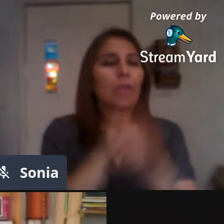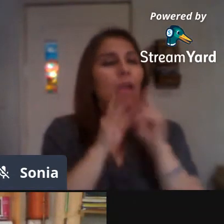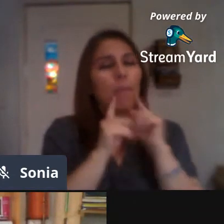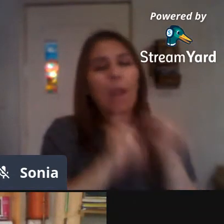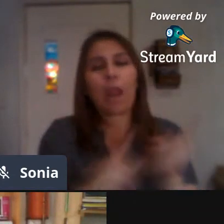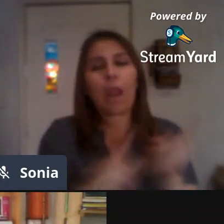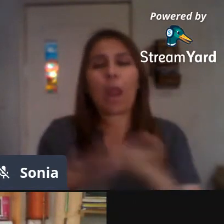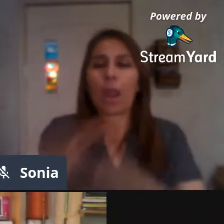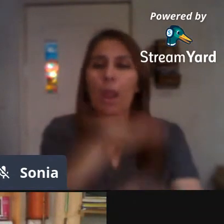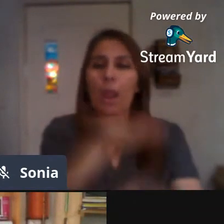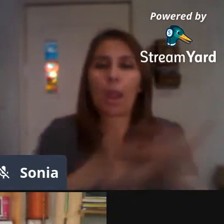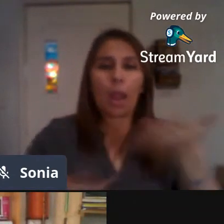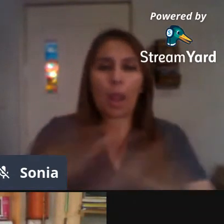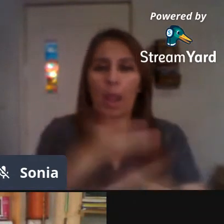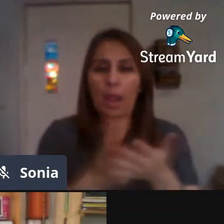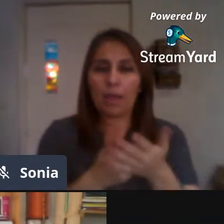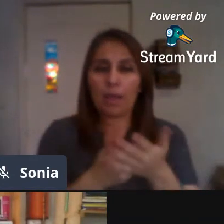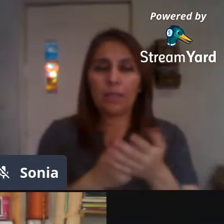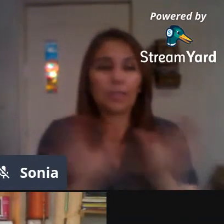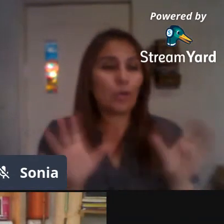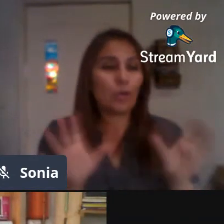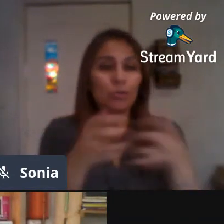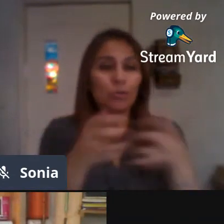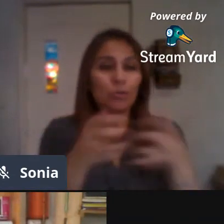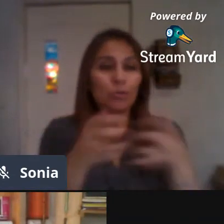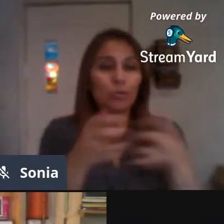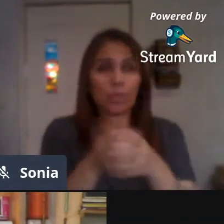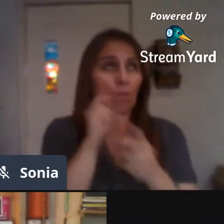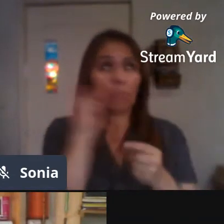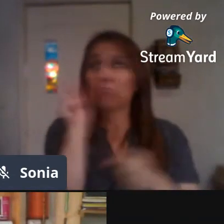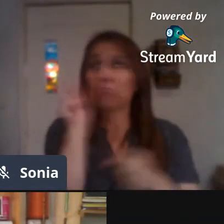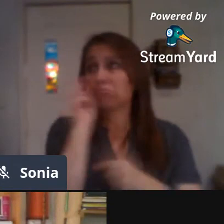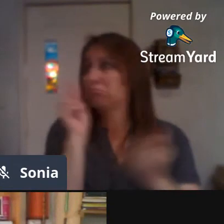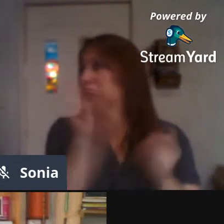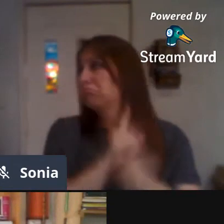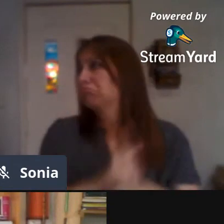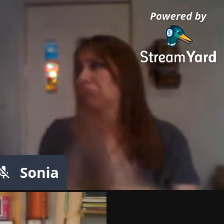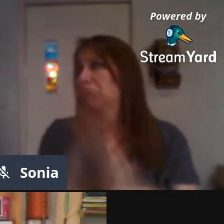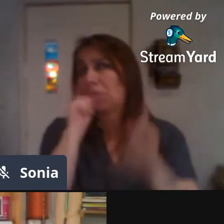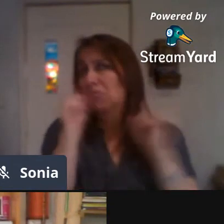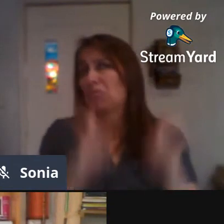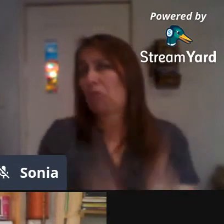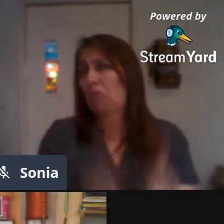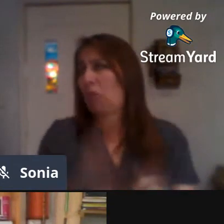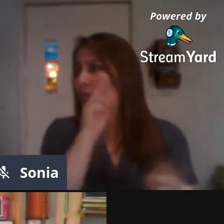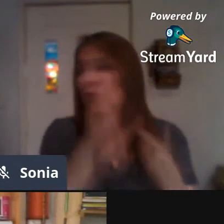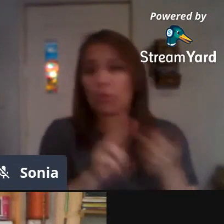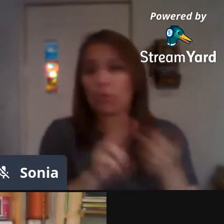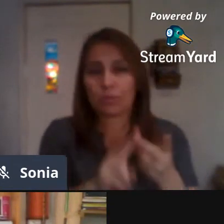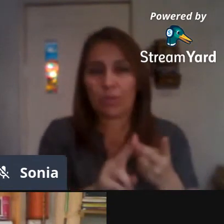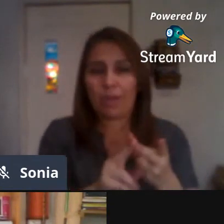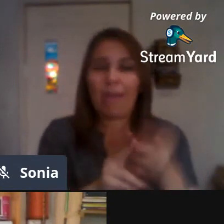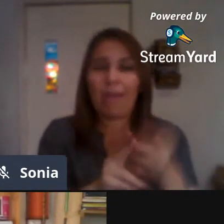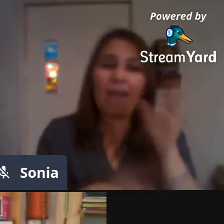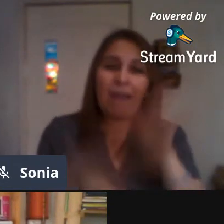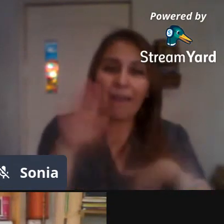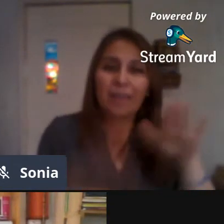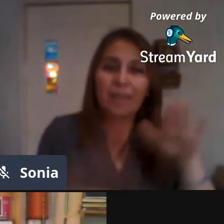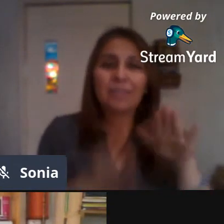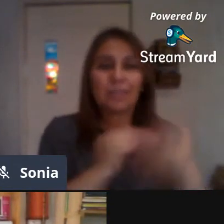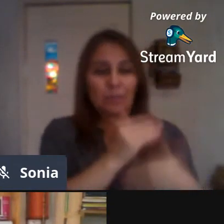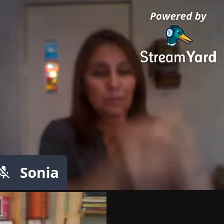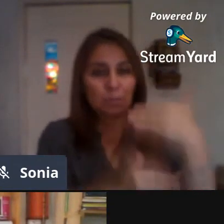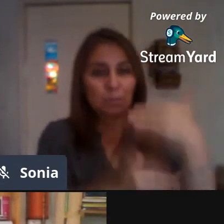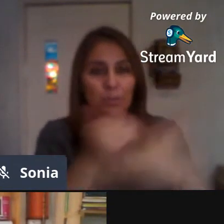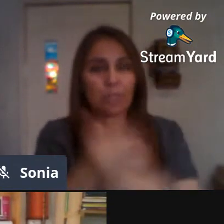y que lamentablemente a veces se desconocen y que hay que decirlo también no muchas veces se vuelven todos los procesos academicistas